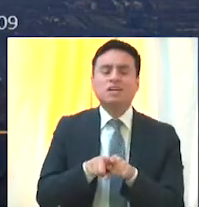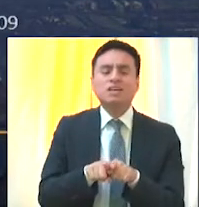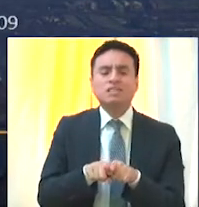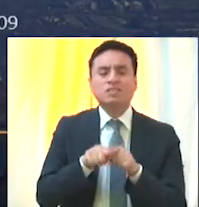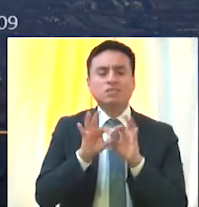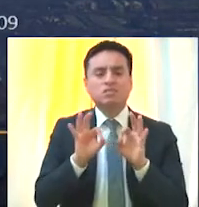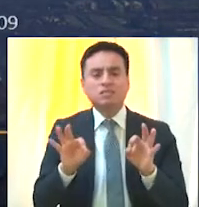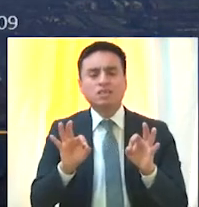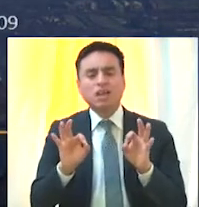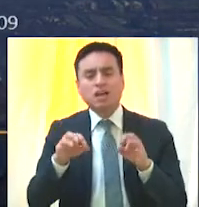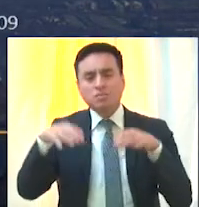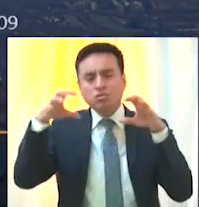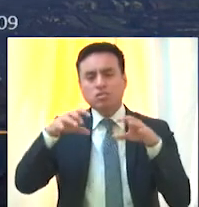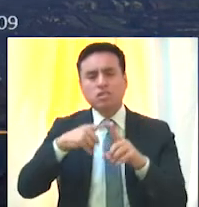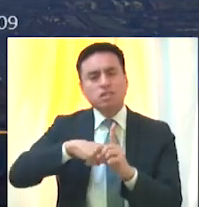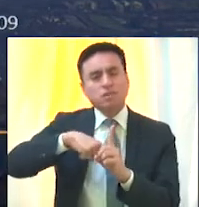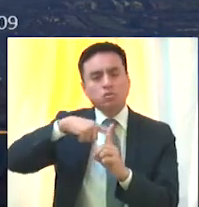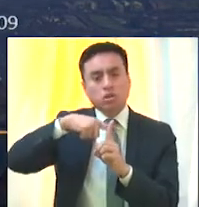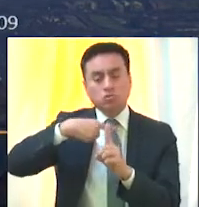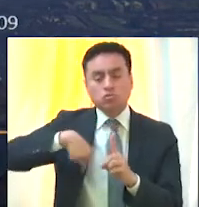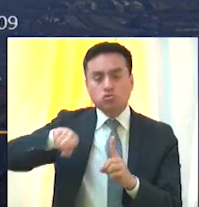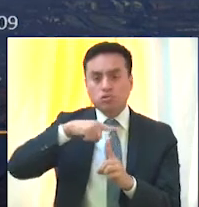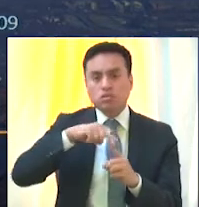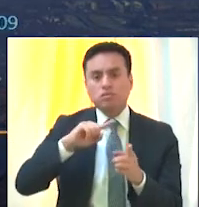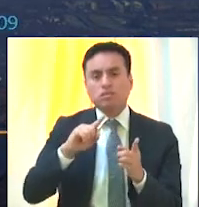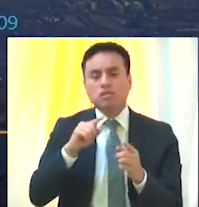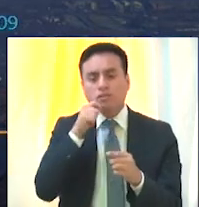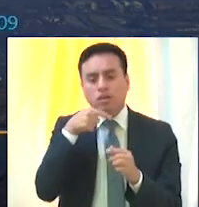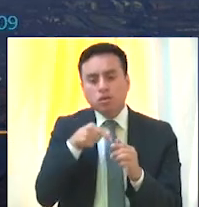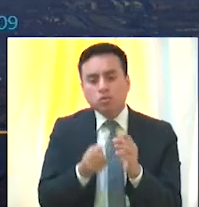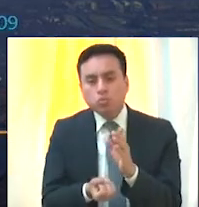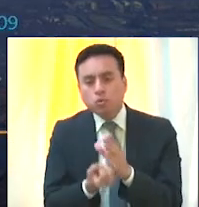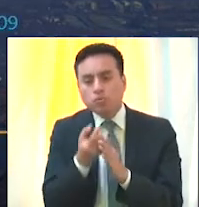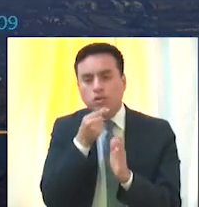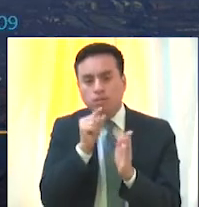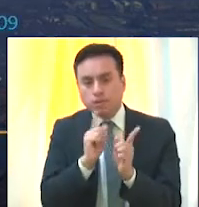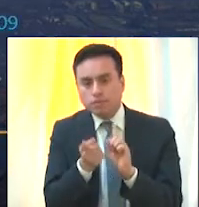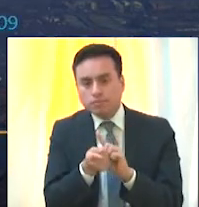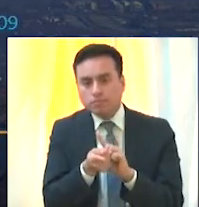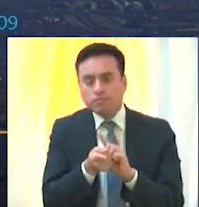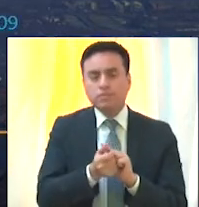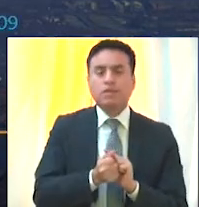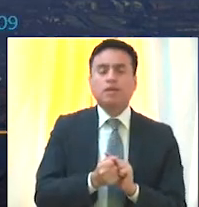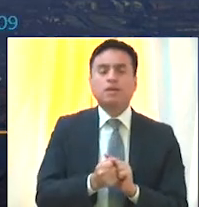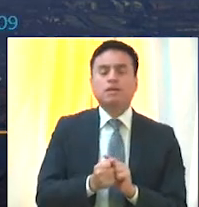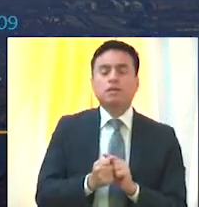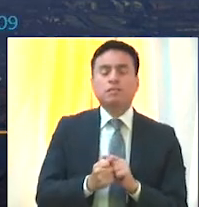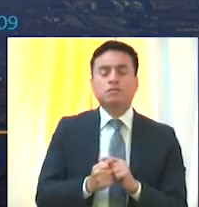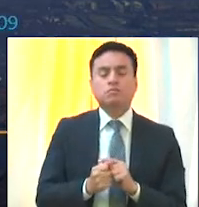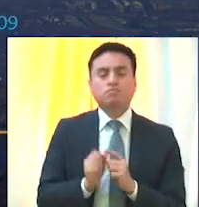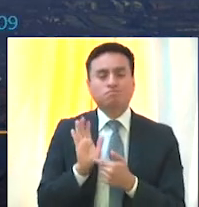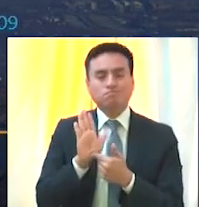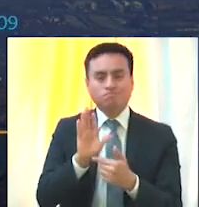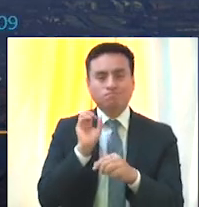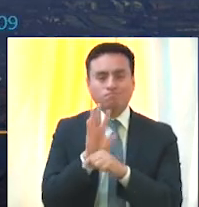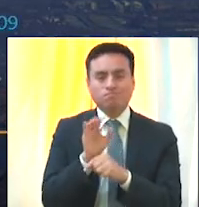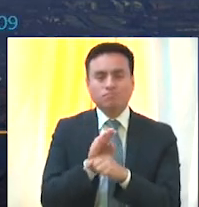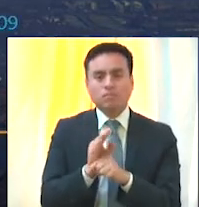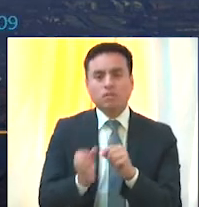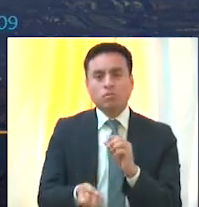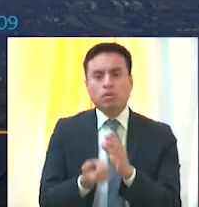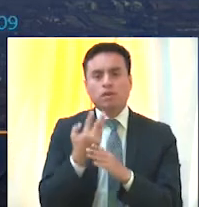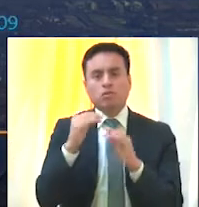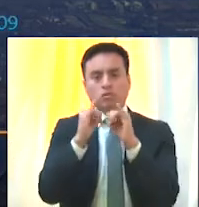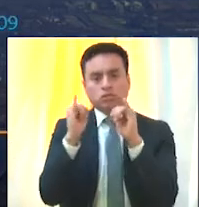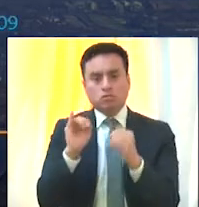típica de precipitaciones y temperaturas y estamos entrando en este nuevo régimen. Adelantando un poco la presentación, esta nueva